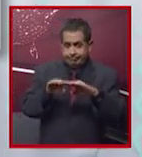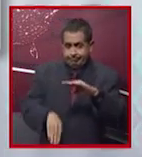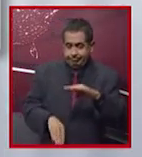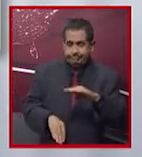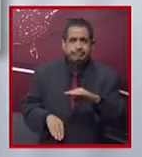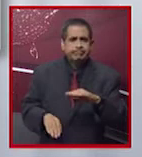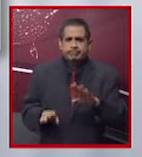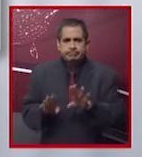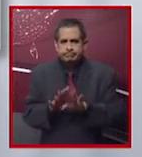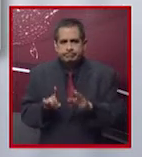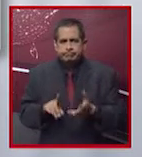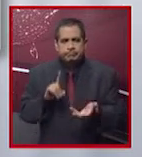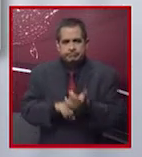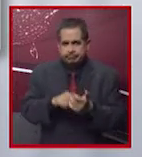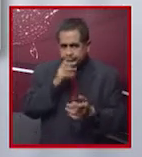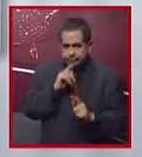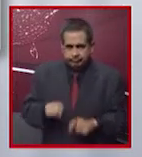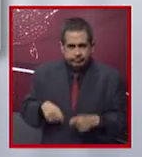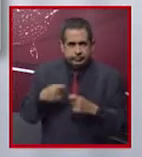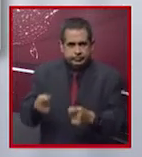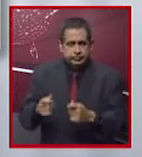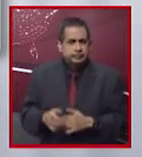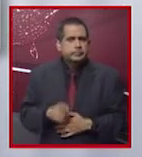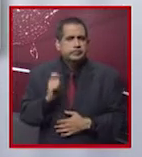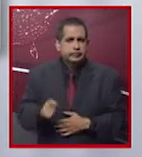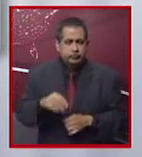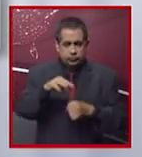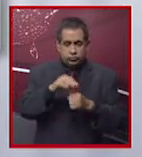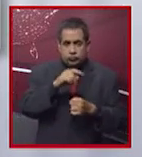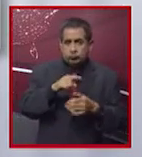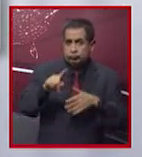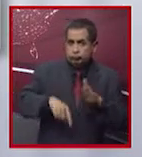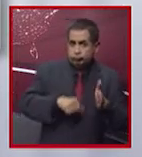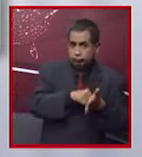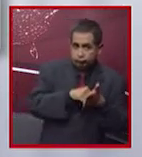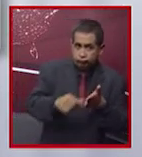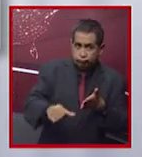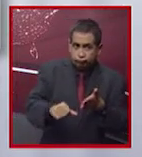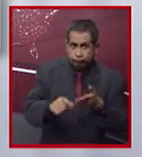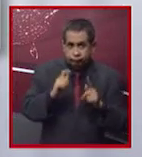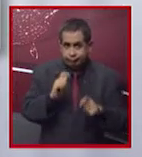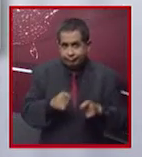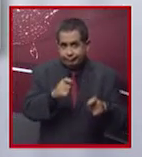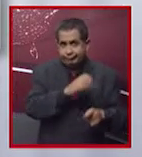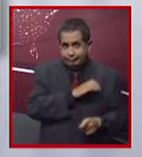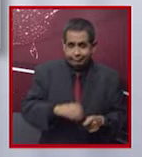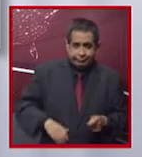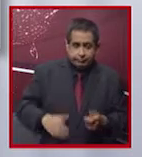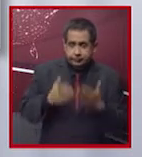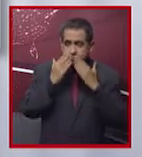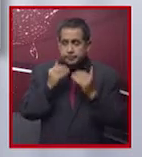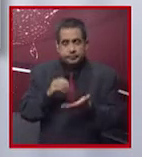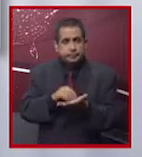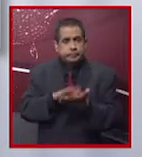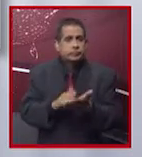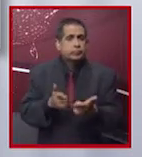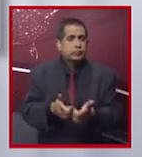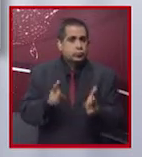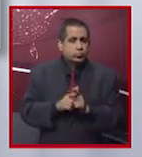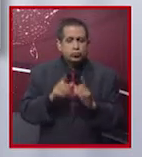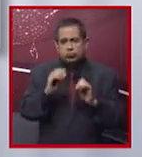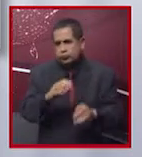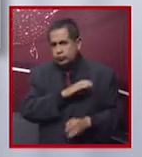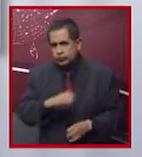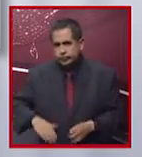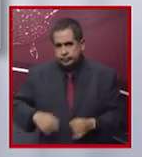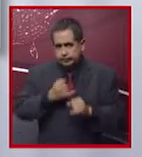de la votación emitida para la lista correspondiente, los votos nulos, los votos por candidatos no registrados y los votos por